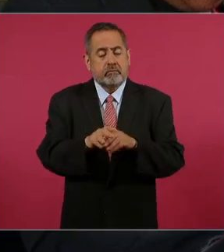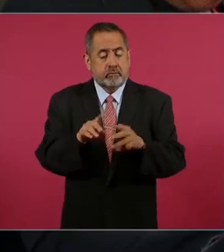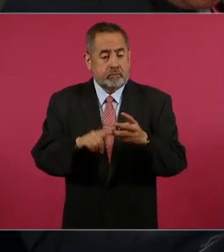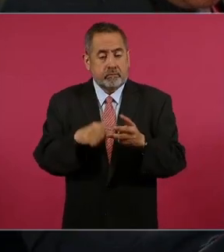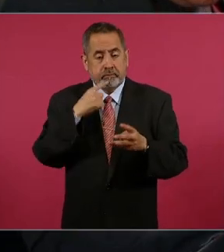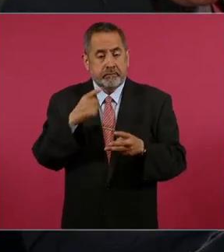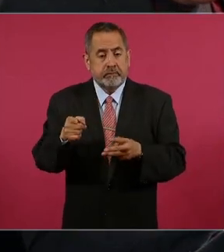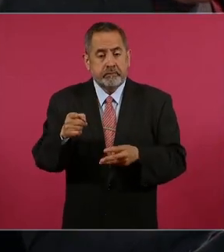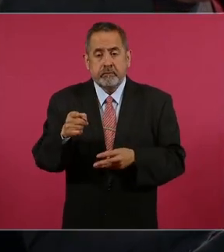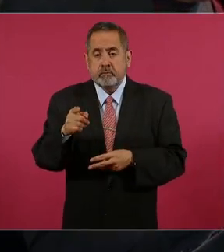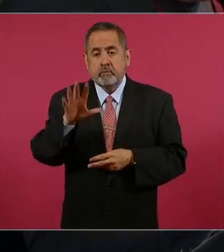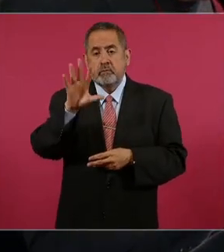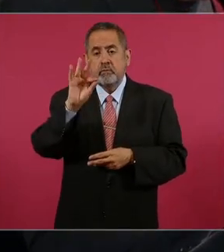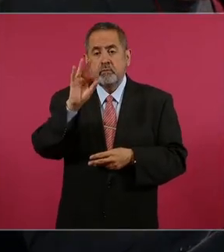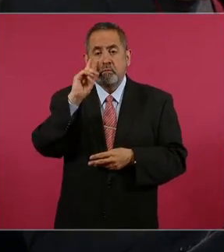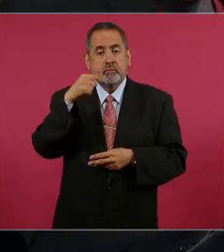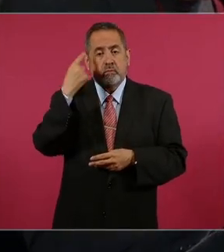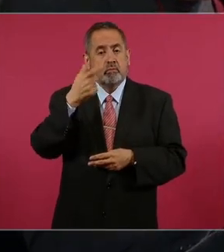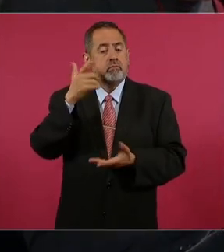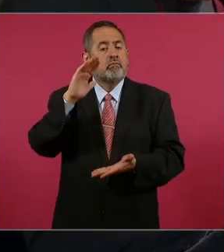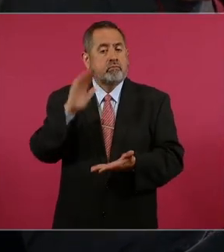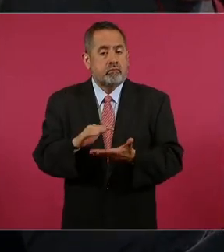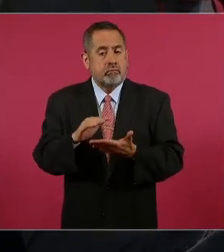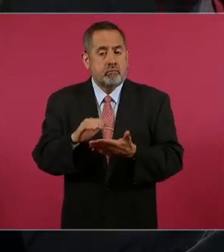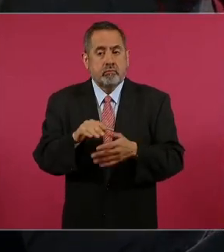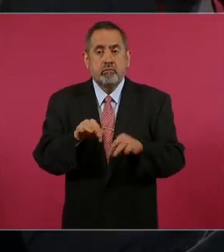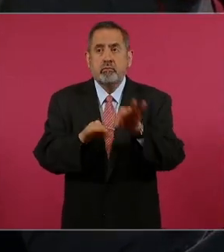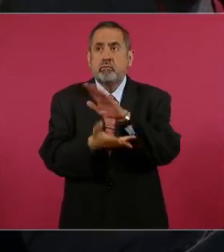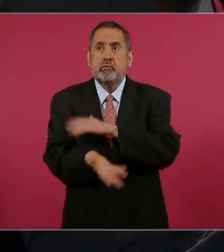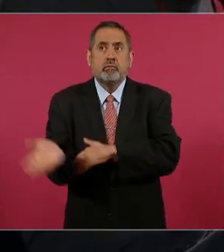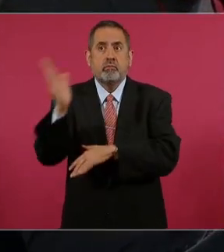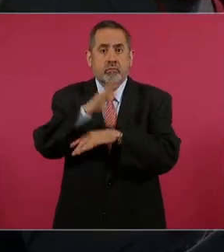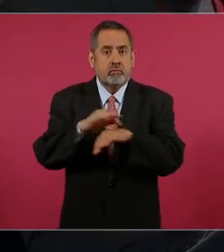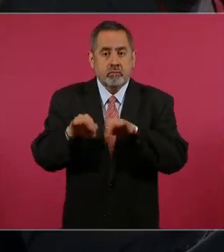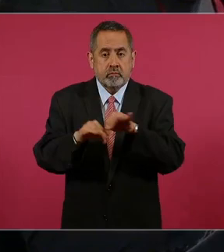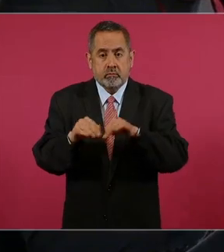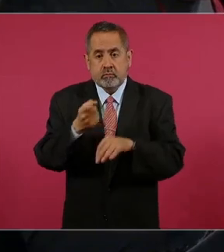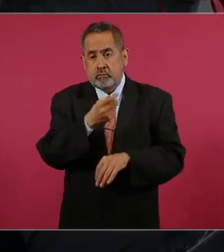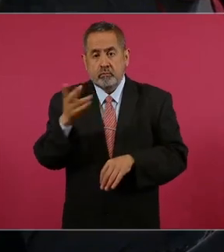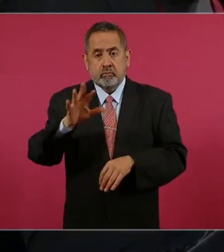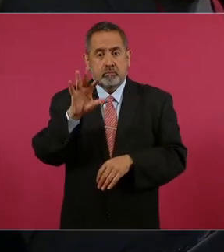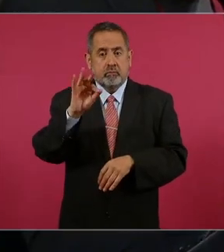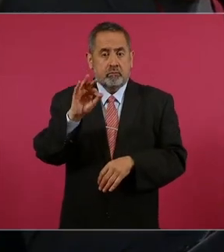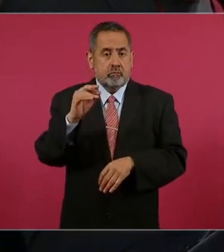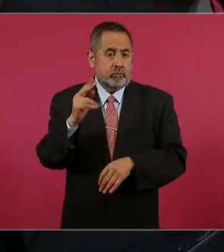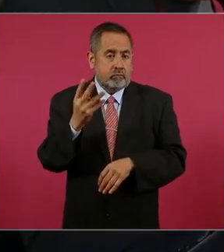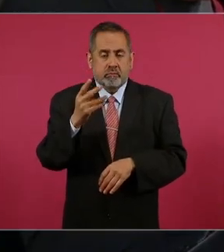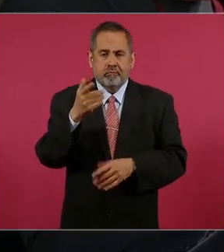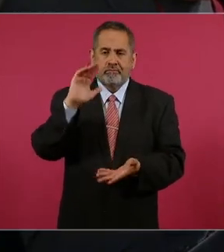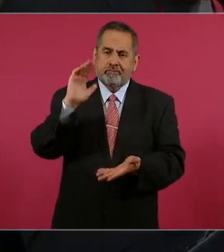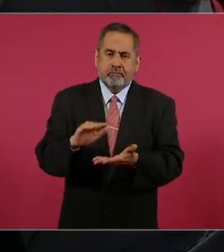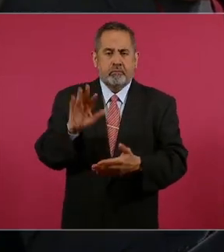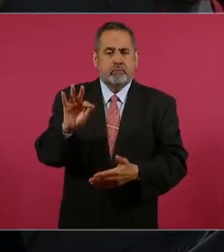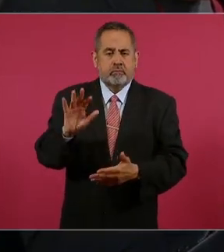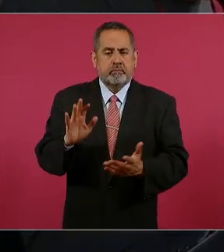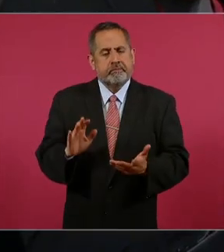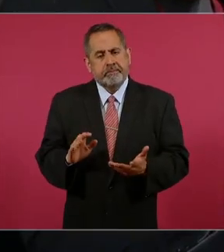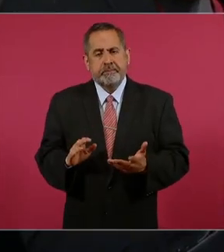40 horas laborales la jornada hay críticas que dicen también que pues